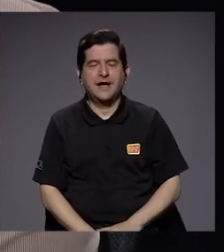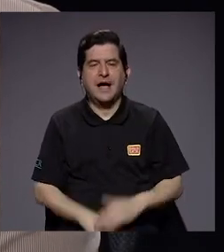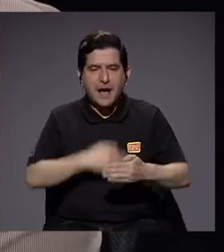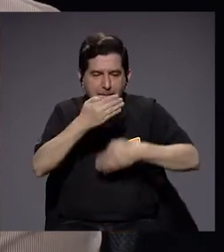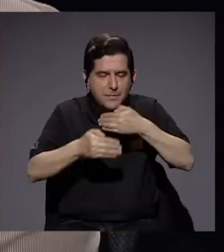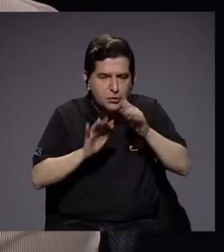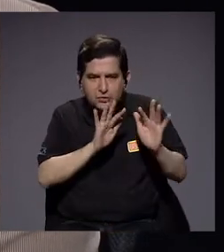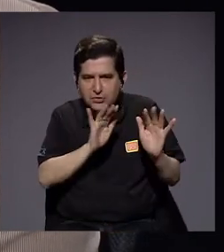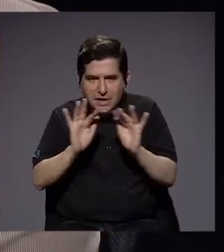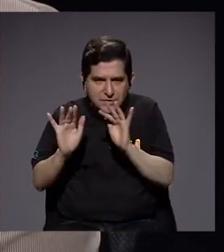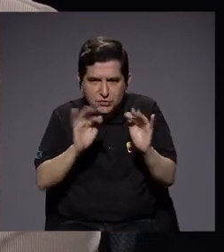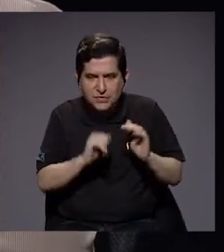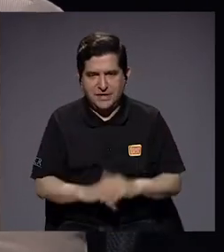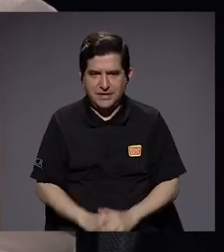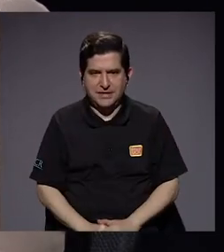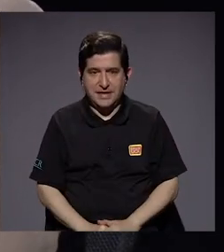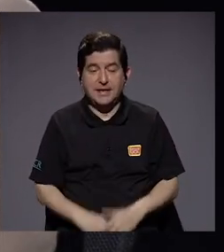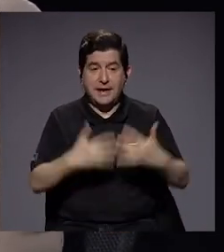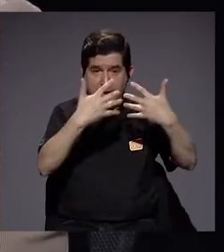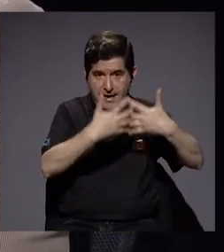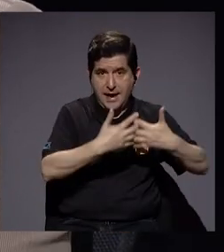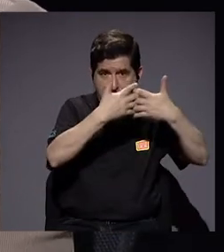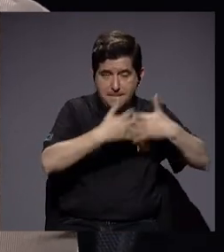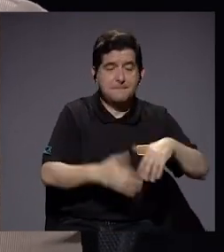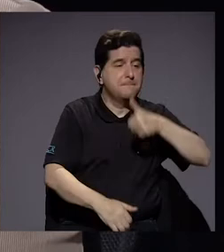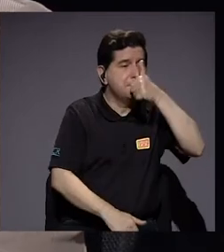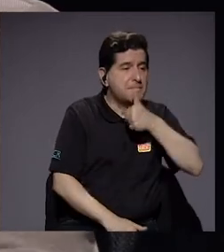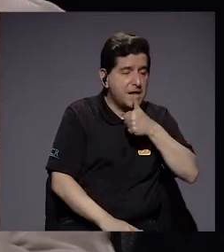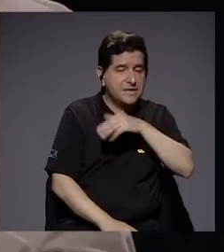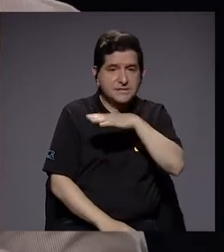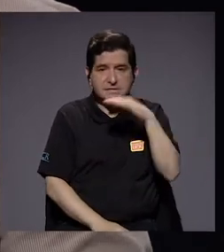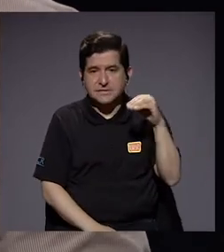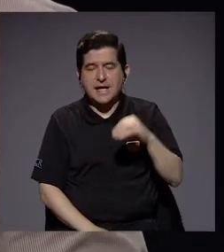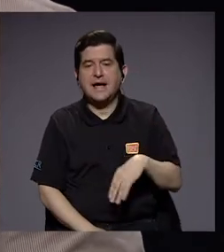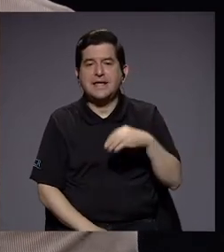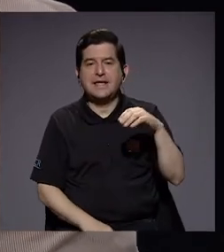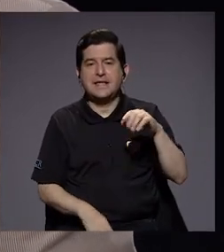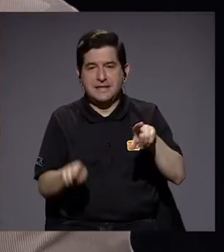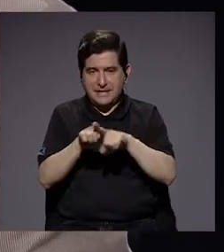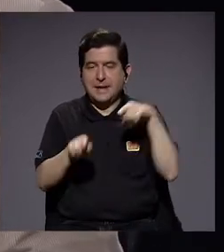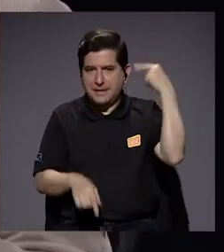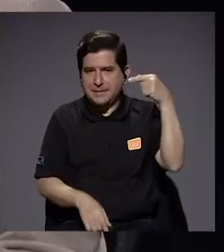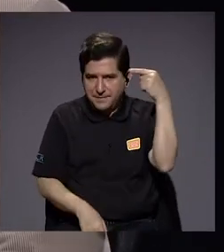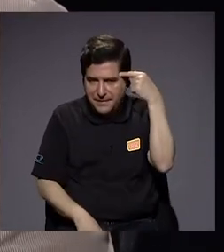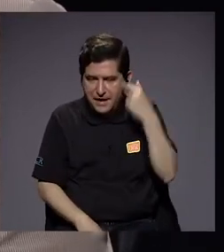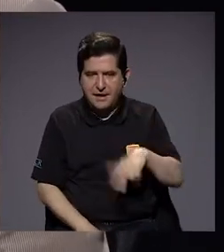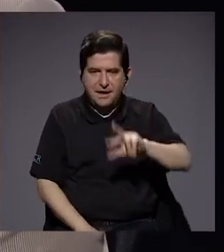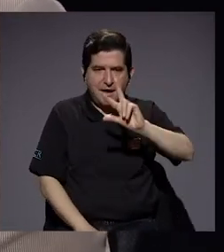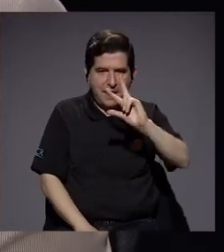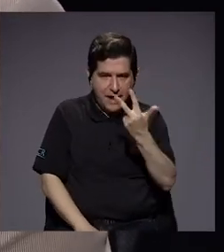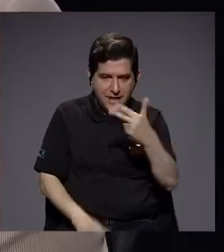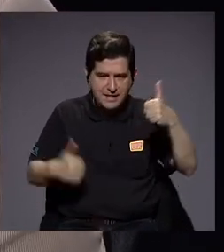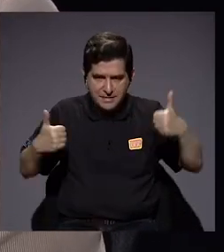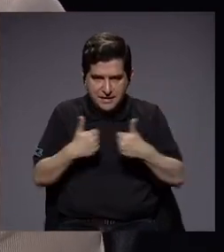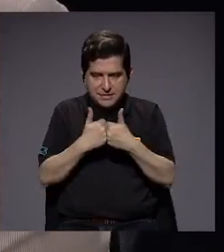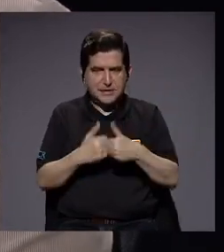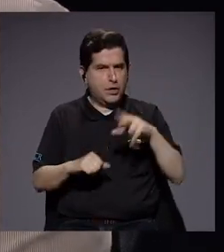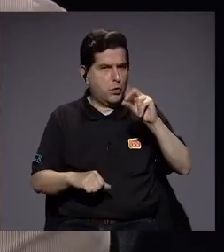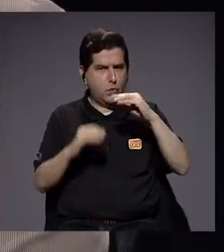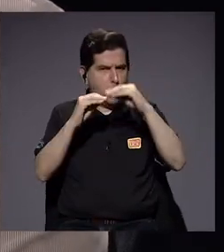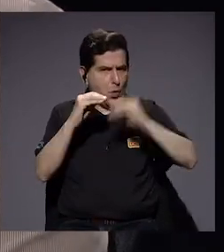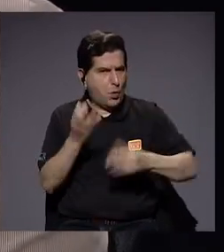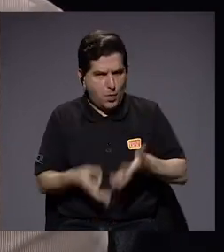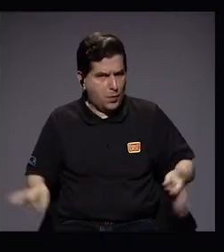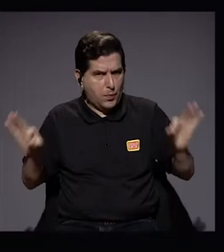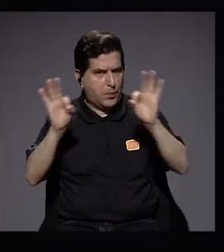es la digitalización tanto de las empresas, empresa privada, y la digitalización del Estado. Y el tercer reto, no por ser el tercero, el menos